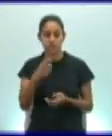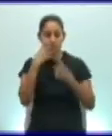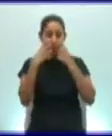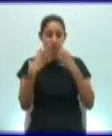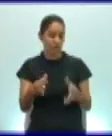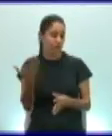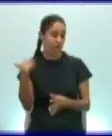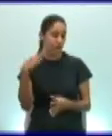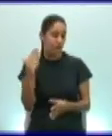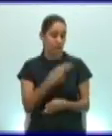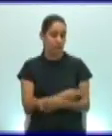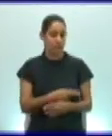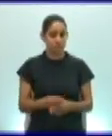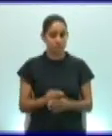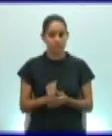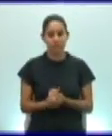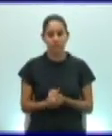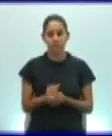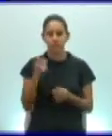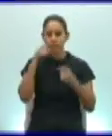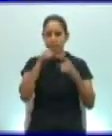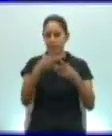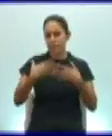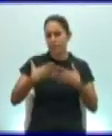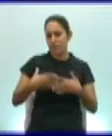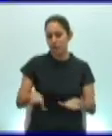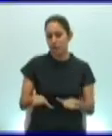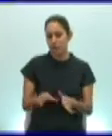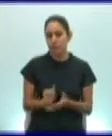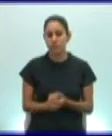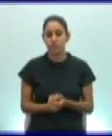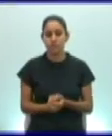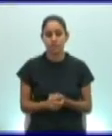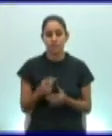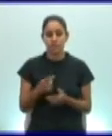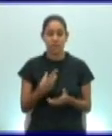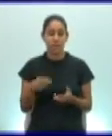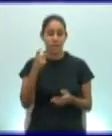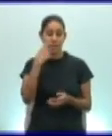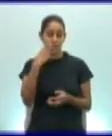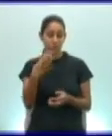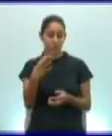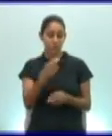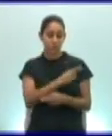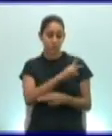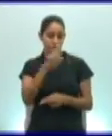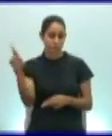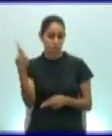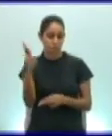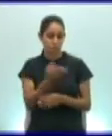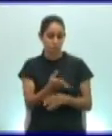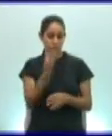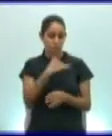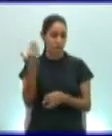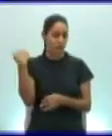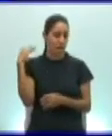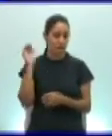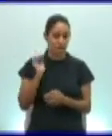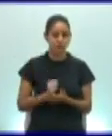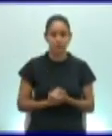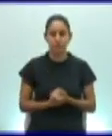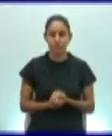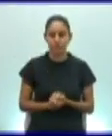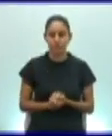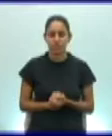momento histórico. Para llegar a estas conclusiones, estamos en presencia de uno de los grandes hechos de la revolución en aquel momento. La acción, que